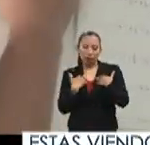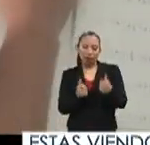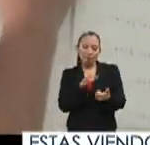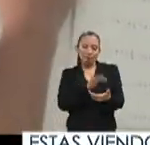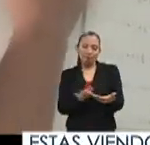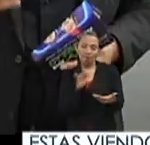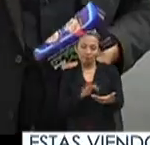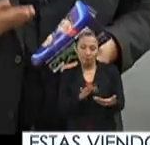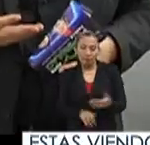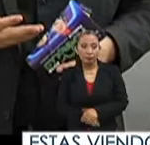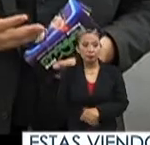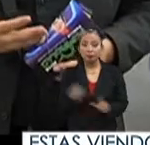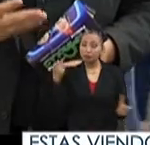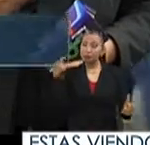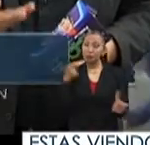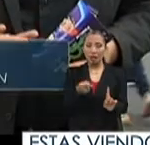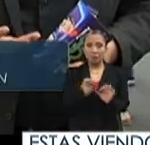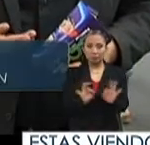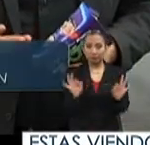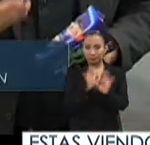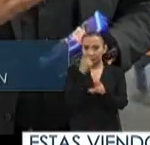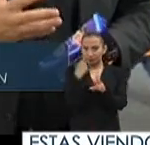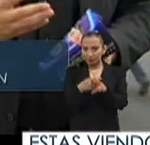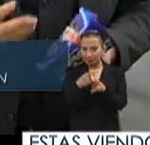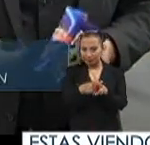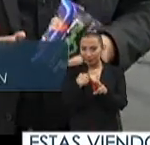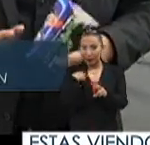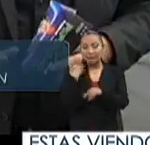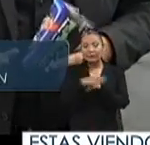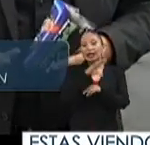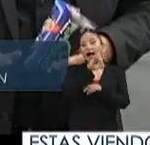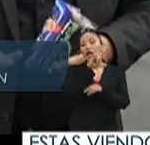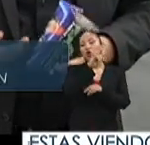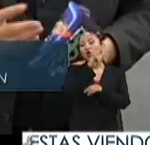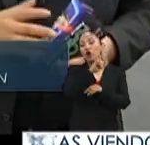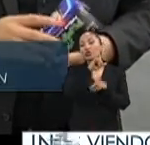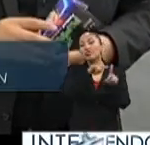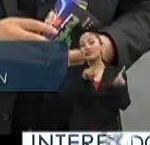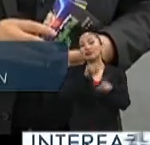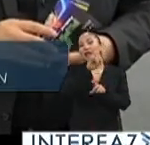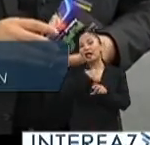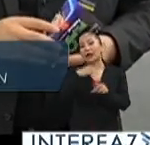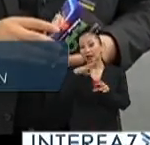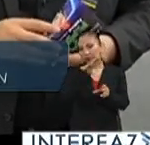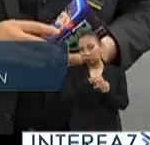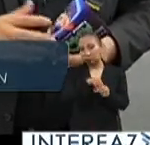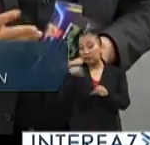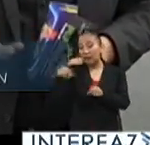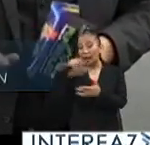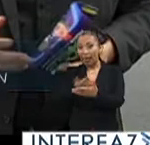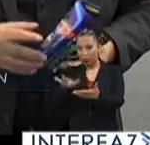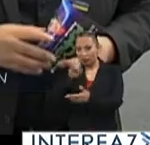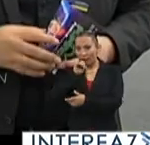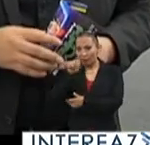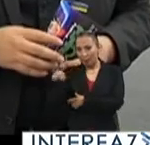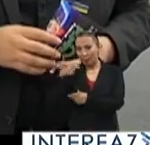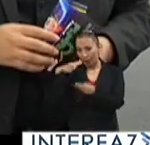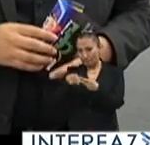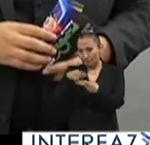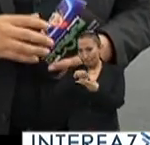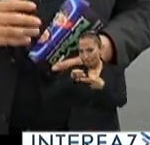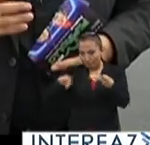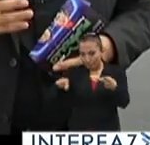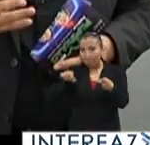comprensión lectora. Nuestra meta principal en matemáticas es cálculo diferencial integral, y en el caso de lectura, que también es uno de nuestros